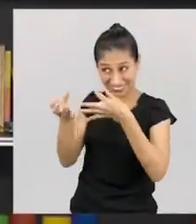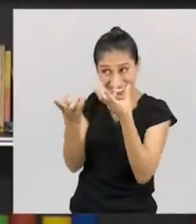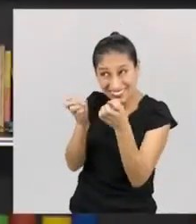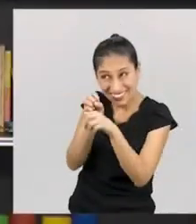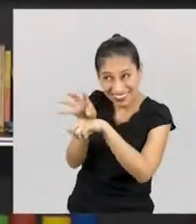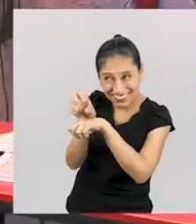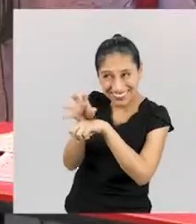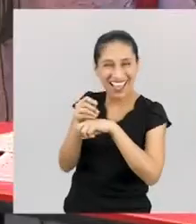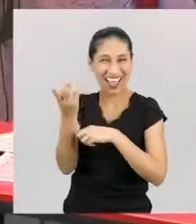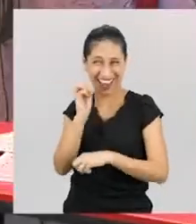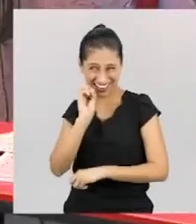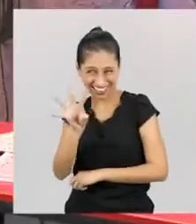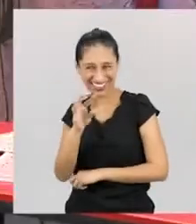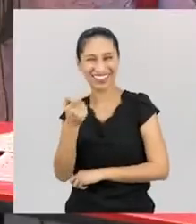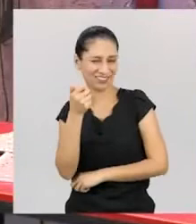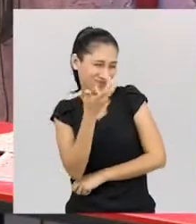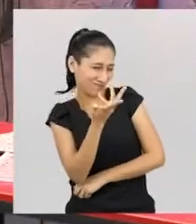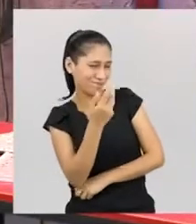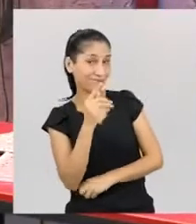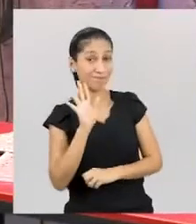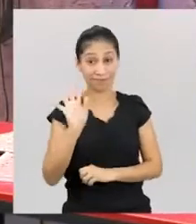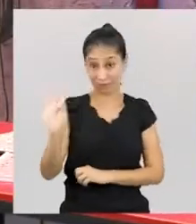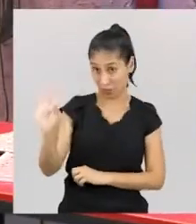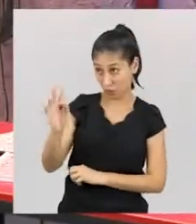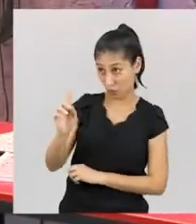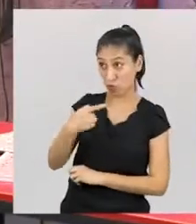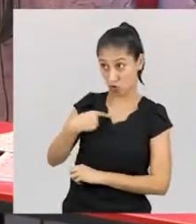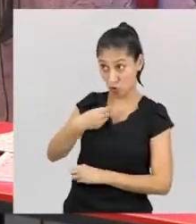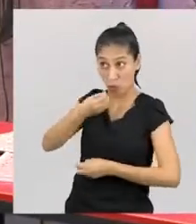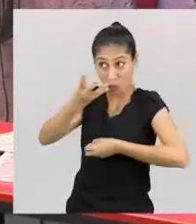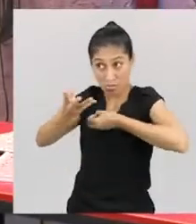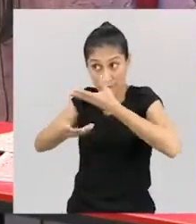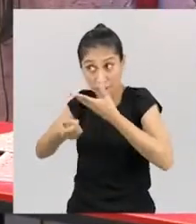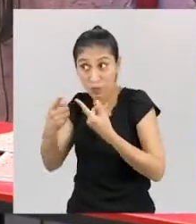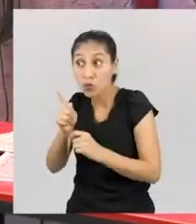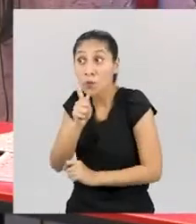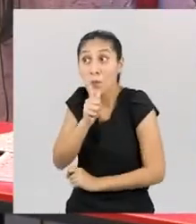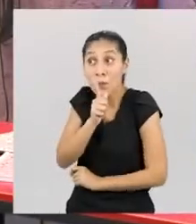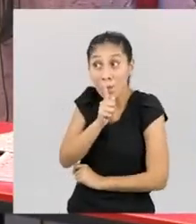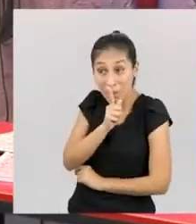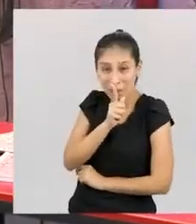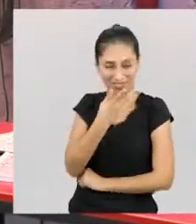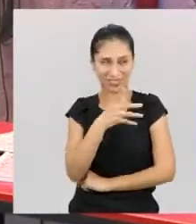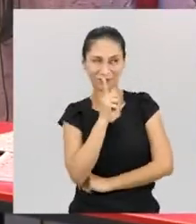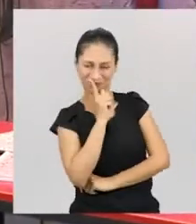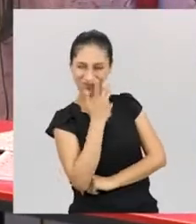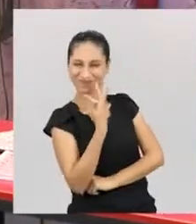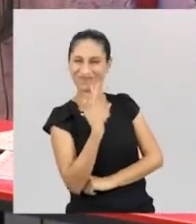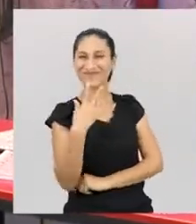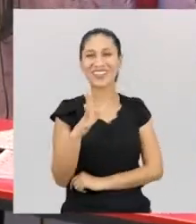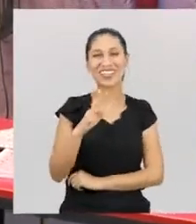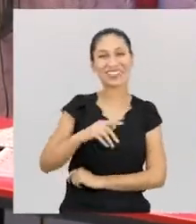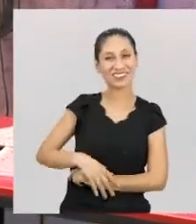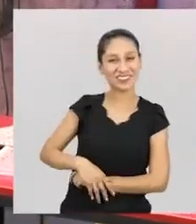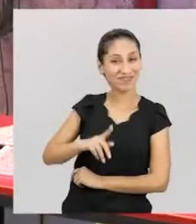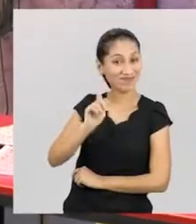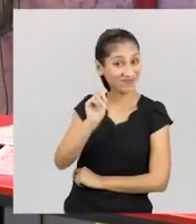¡Por favor! Ya, pero no se lo dices a nadie. Caleta, caleta. Ya.